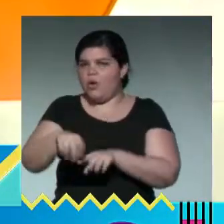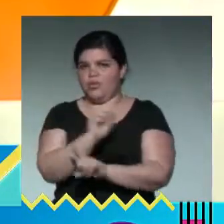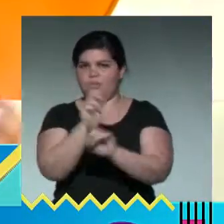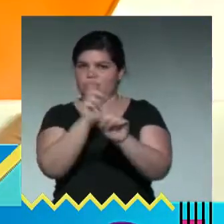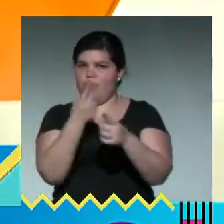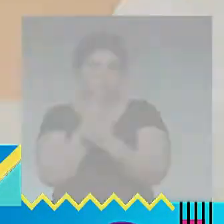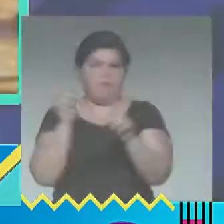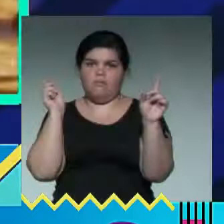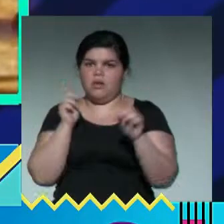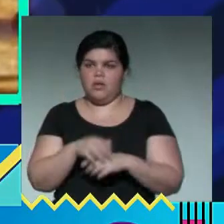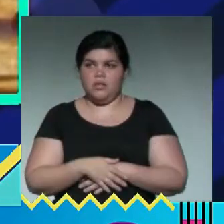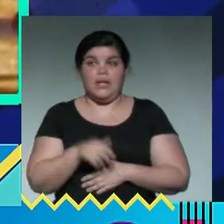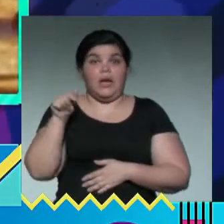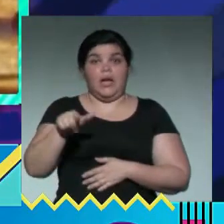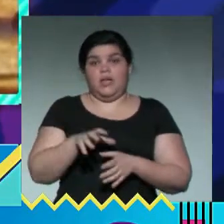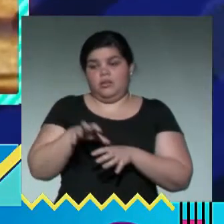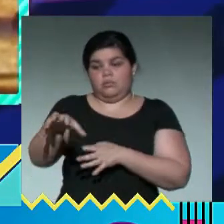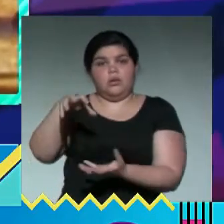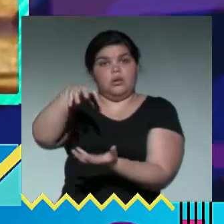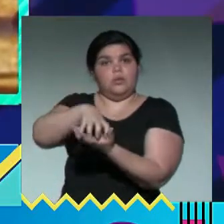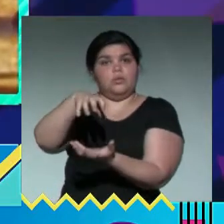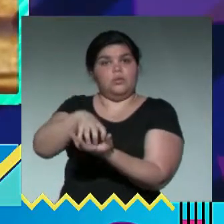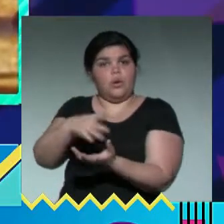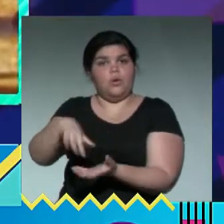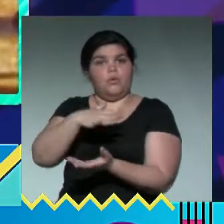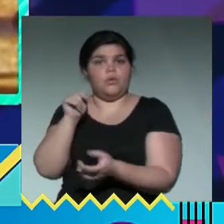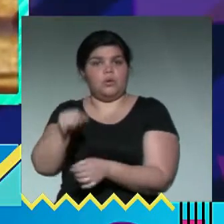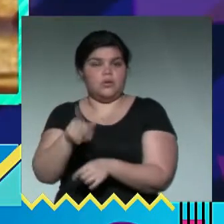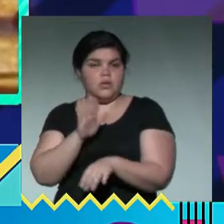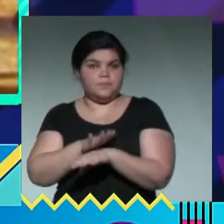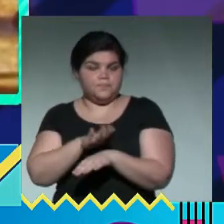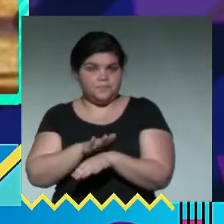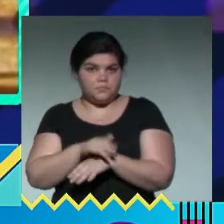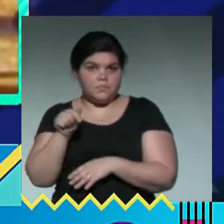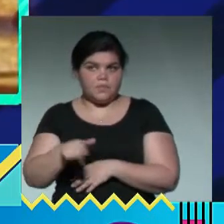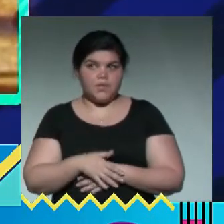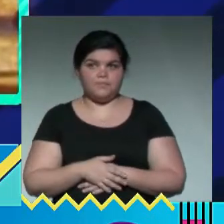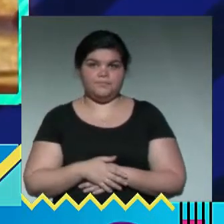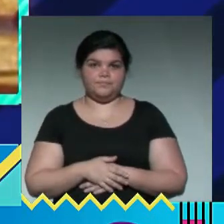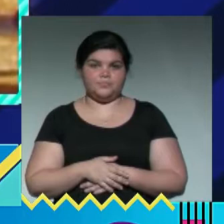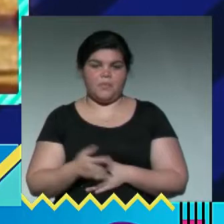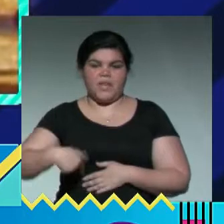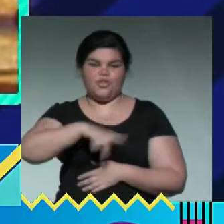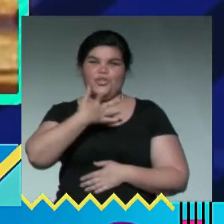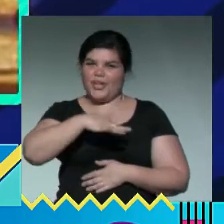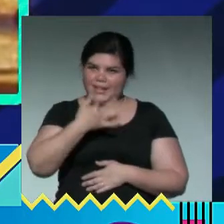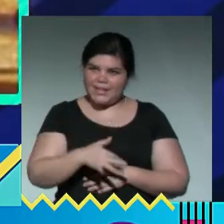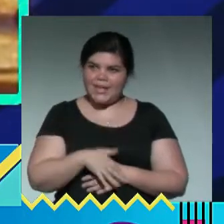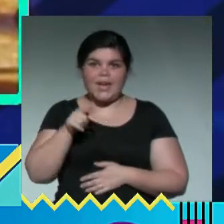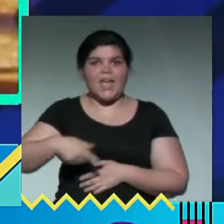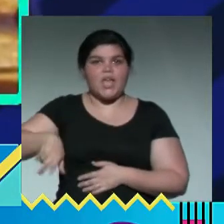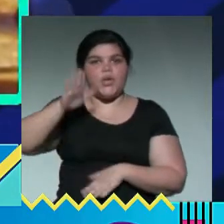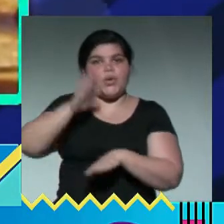el organismo, digamos, si vale decirlo así, por utilizar, traerlo a la actualidad, era quien dirimía